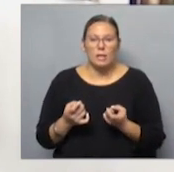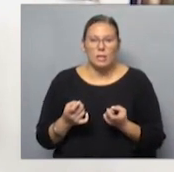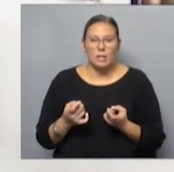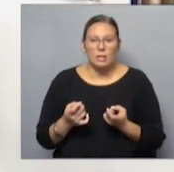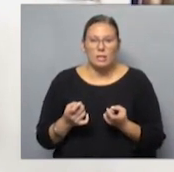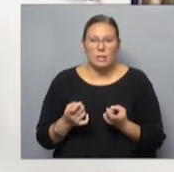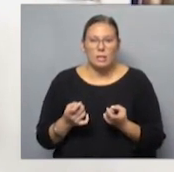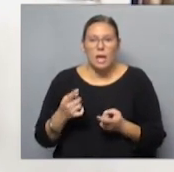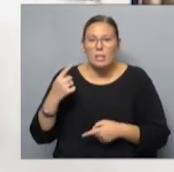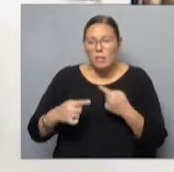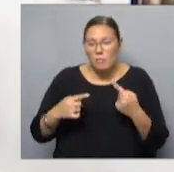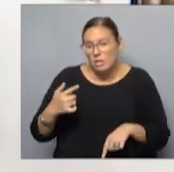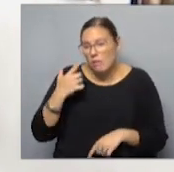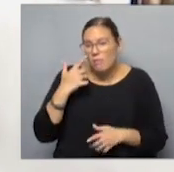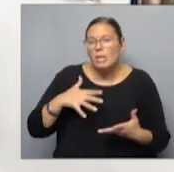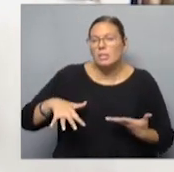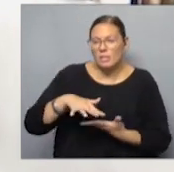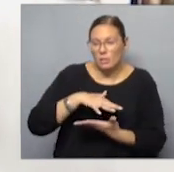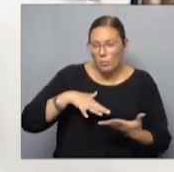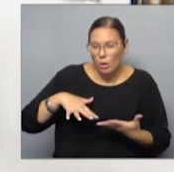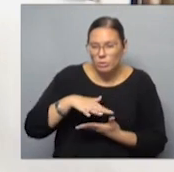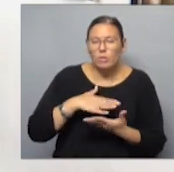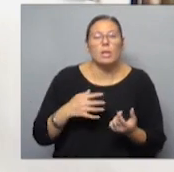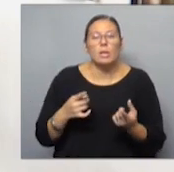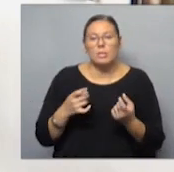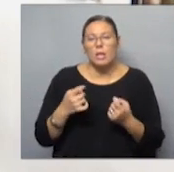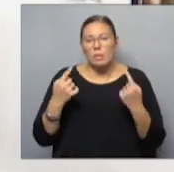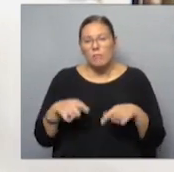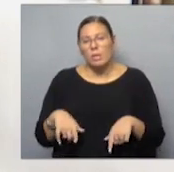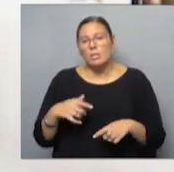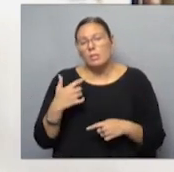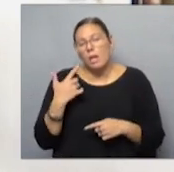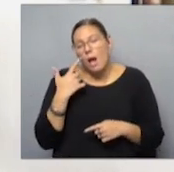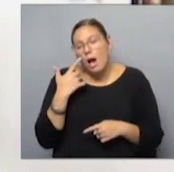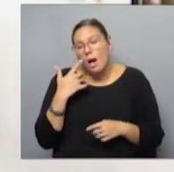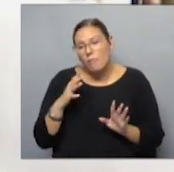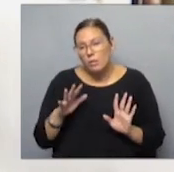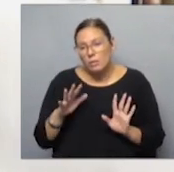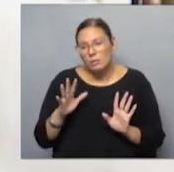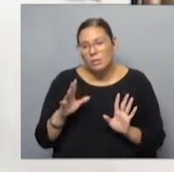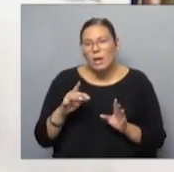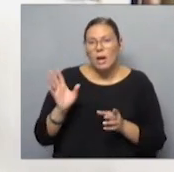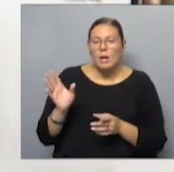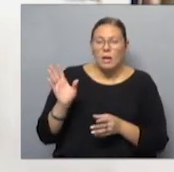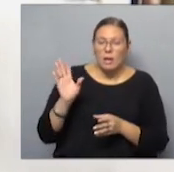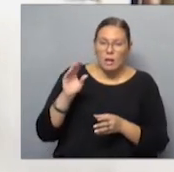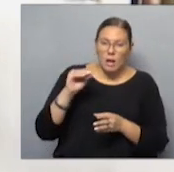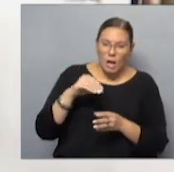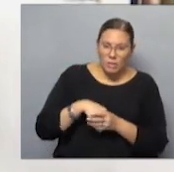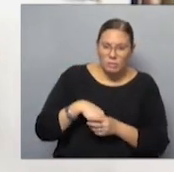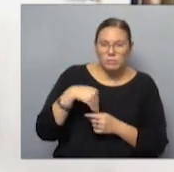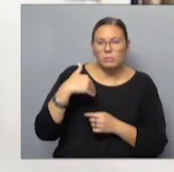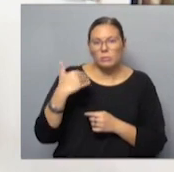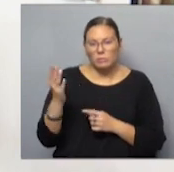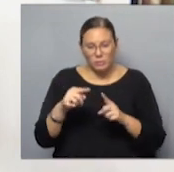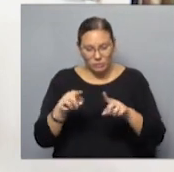diferentes situaciones, necesitan pasar por diferentes vivencias dentro y fuera de escena. Y